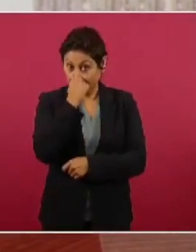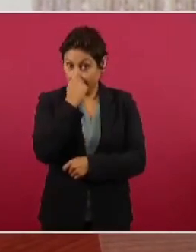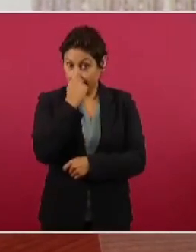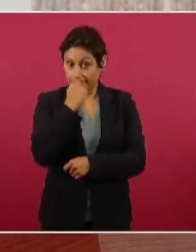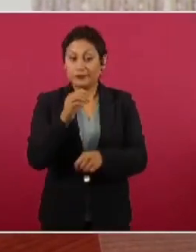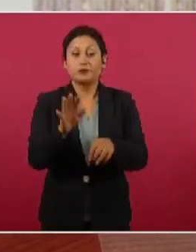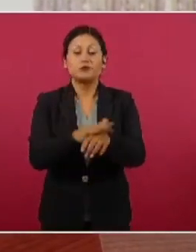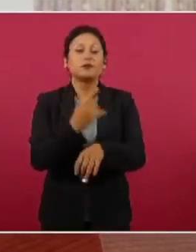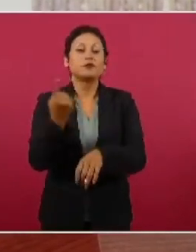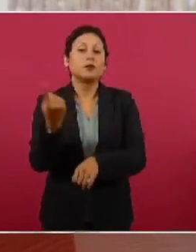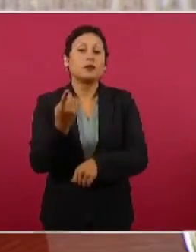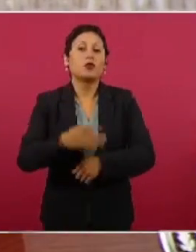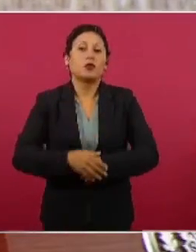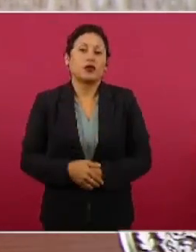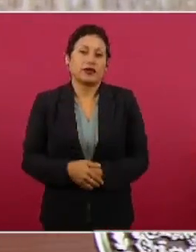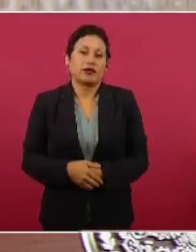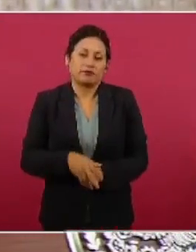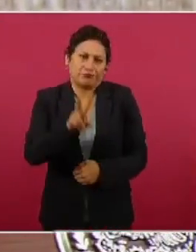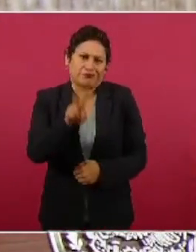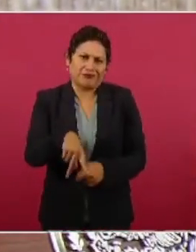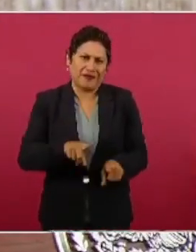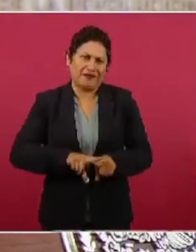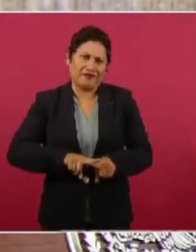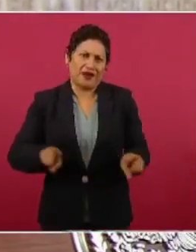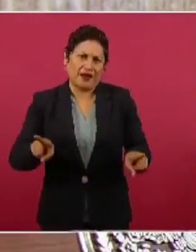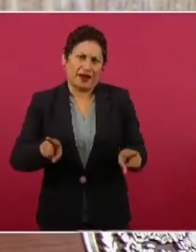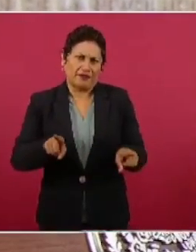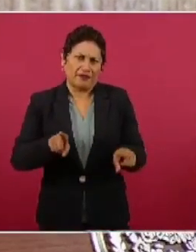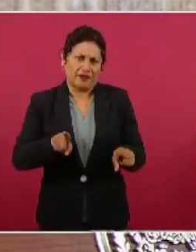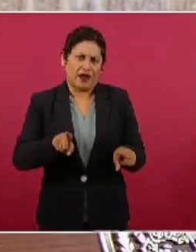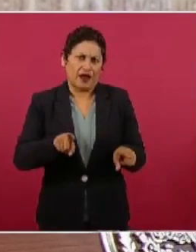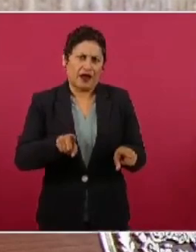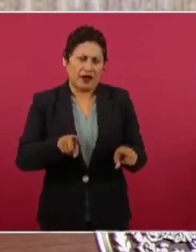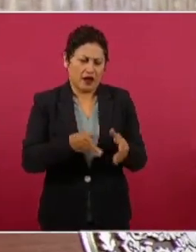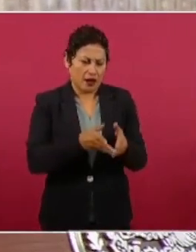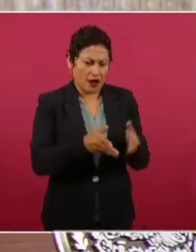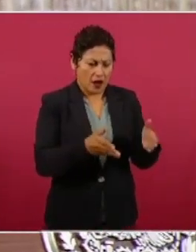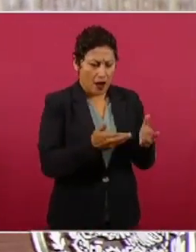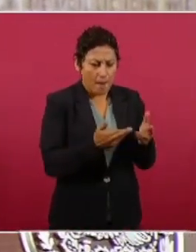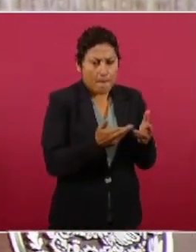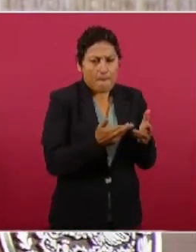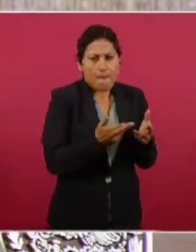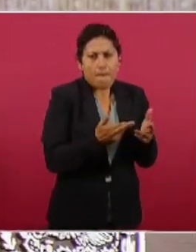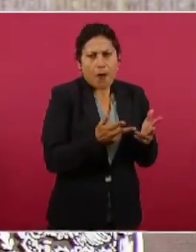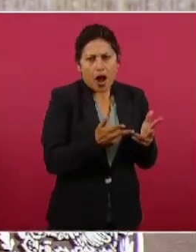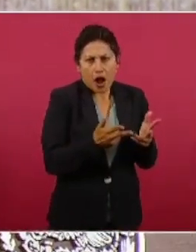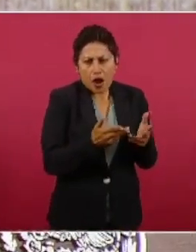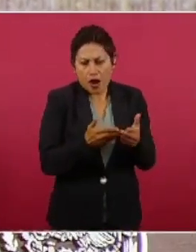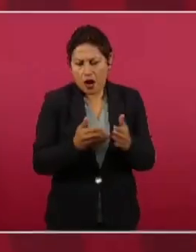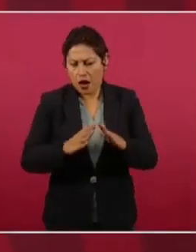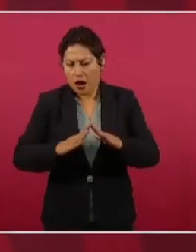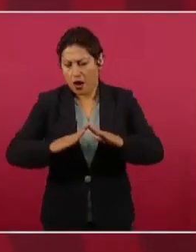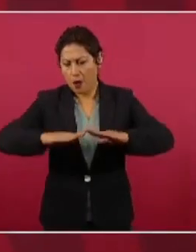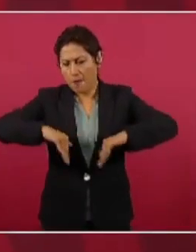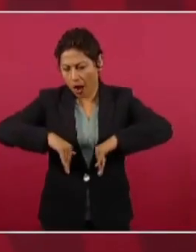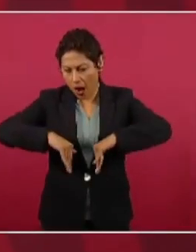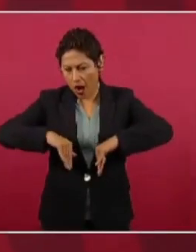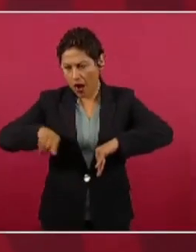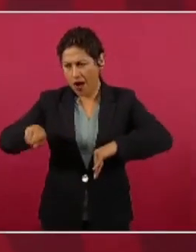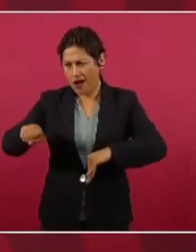Porque pues una cosa es un bache, otra es un socavón, ya lo dije, y otra un cráter.